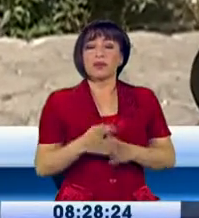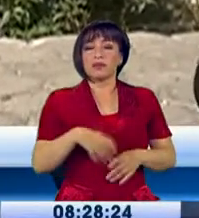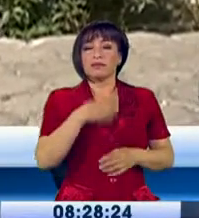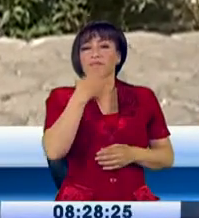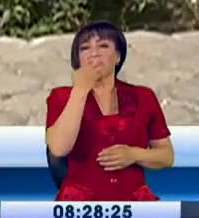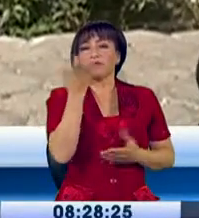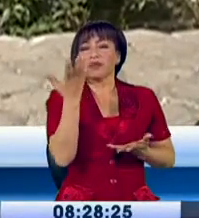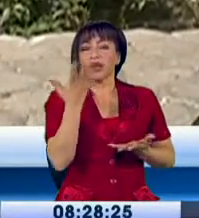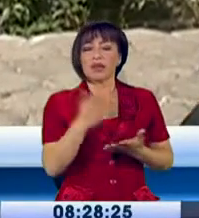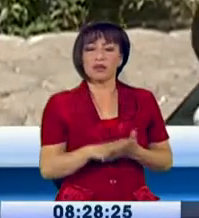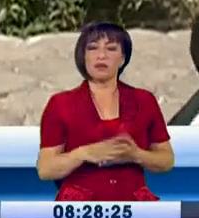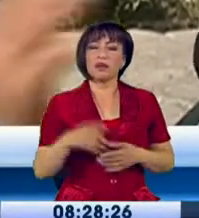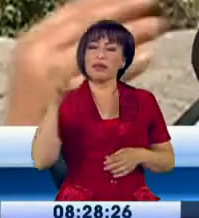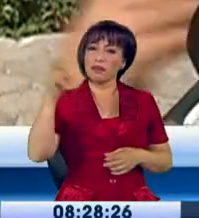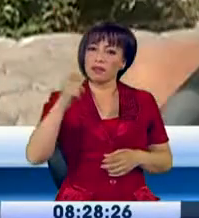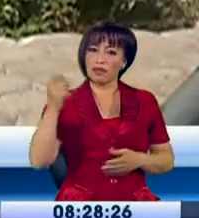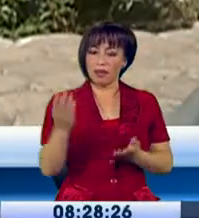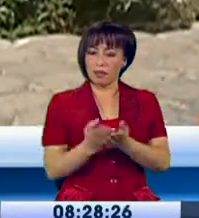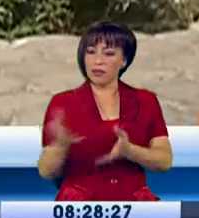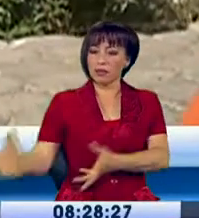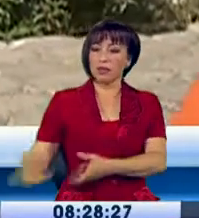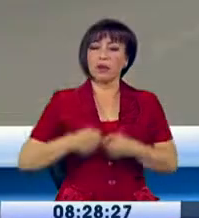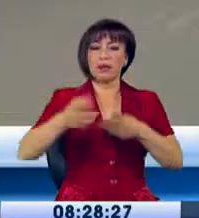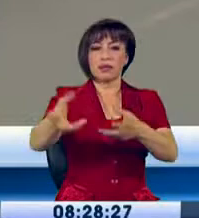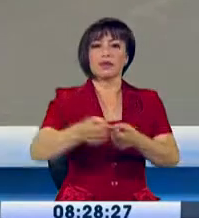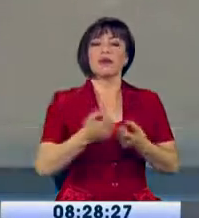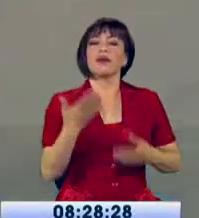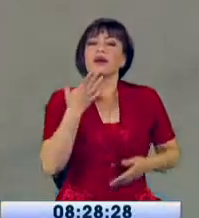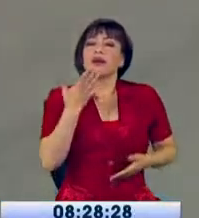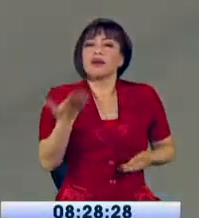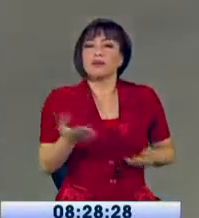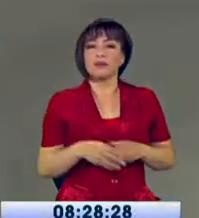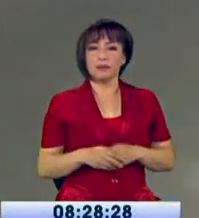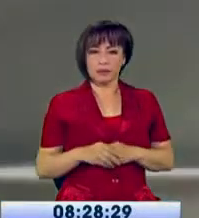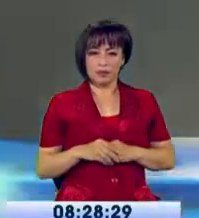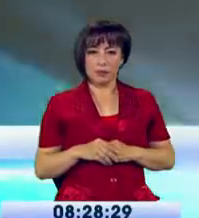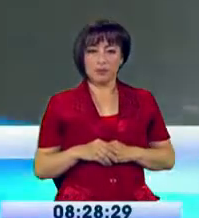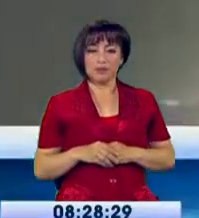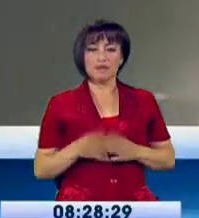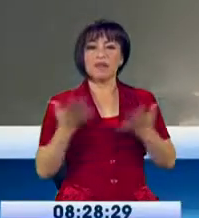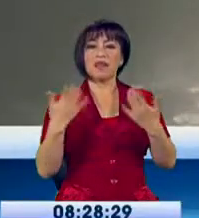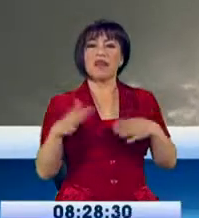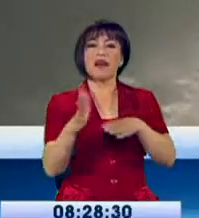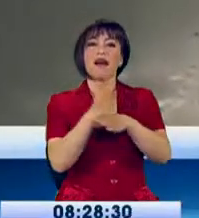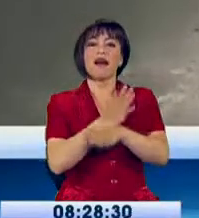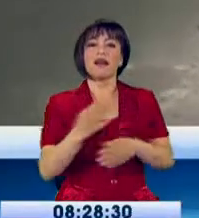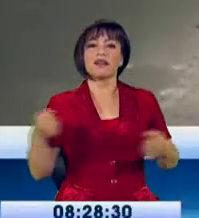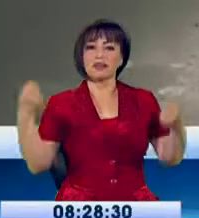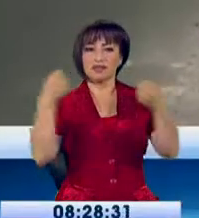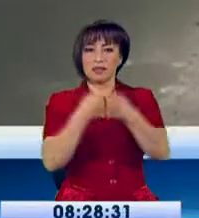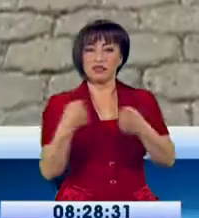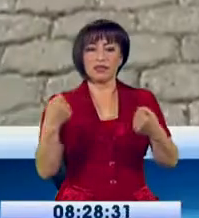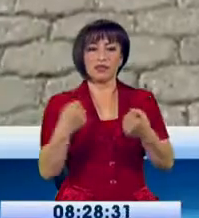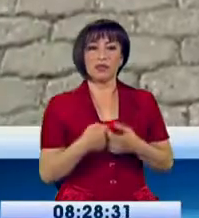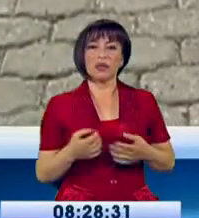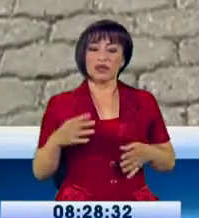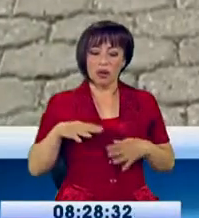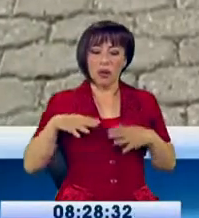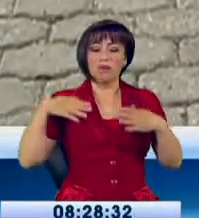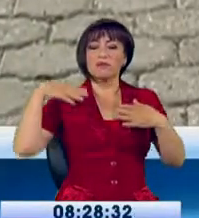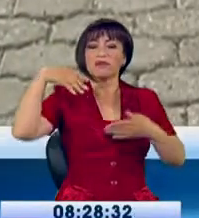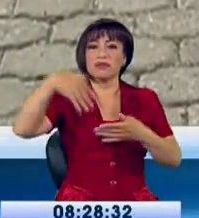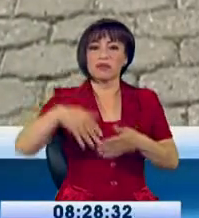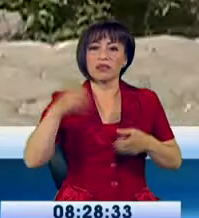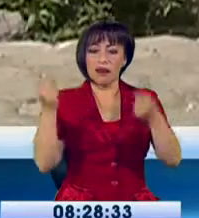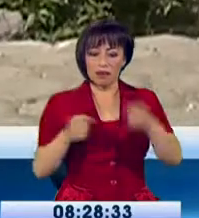tienen que ir recogiendo de retro la basura. Han ocurrido un sinnúmero de accidentes, sobre todo en la noche, que es cuando menos visibilidad de la